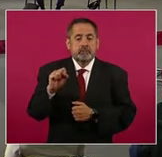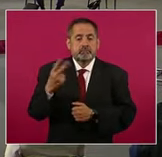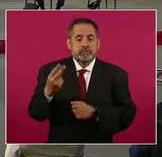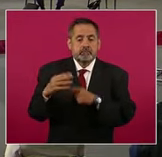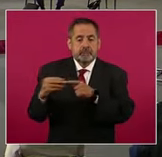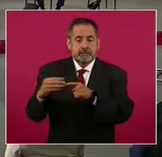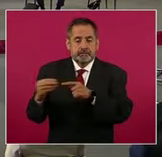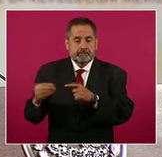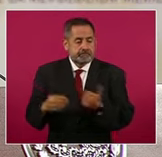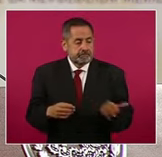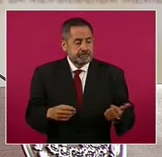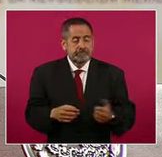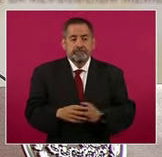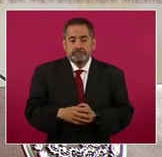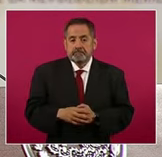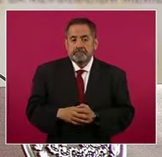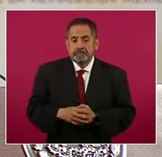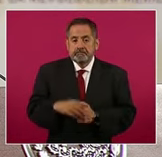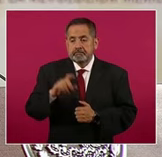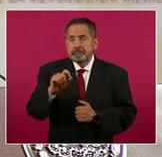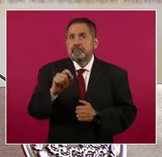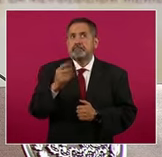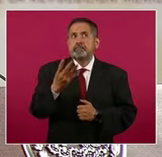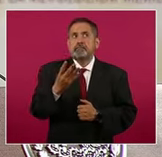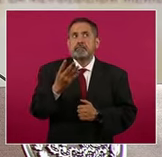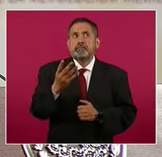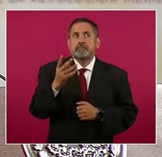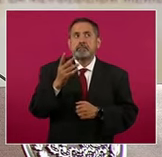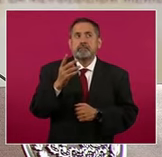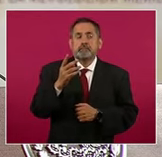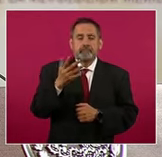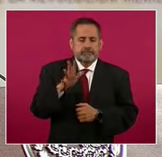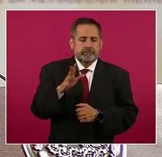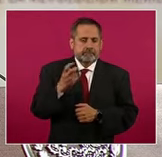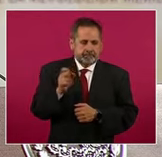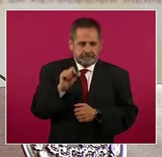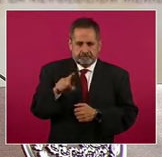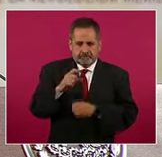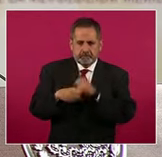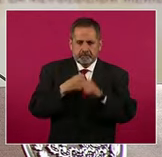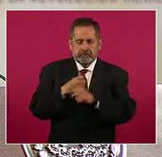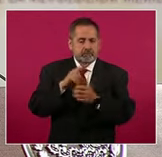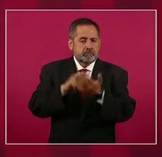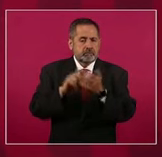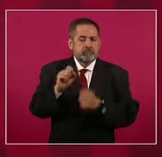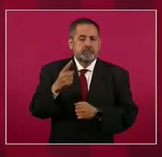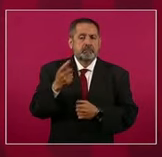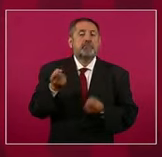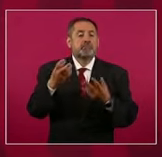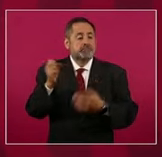5.702.062 pesos. El 29/10 de ese mismo año 2021,